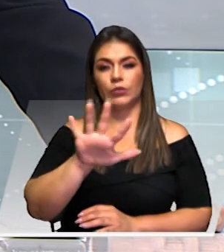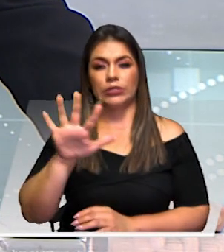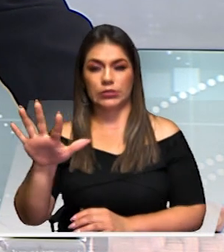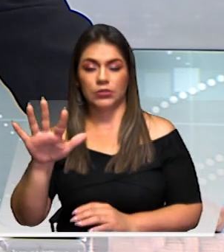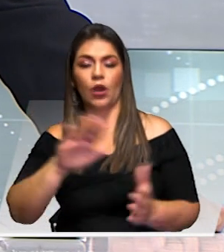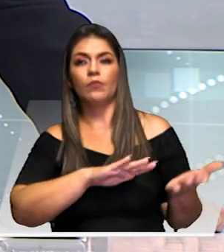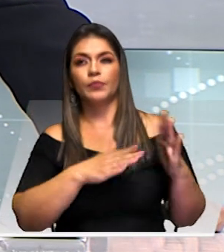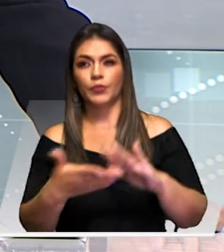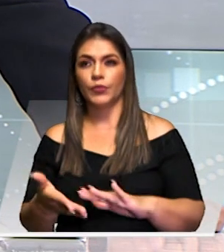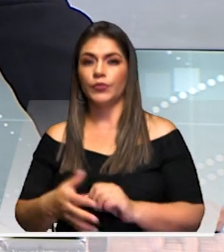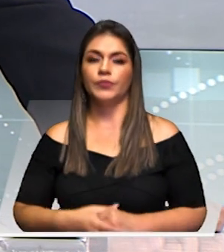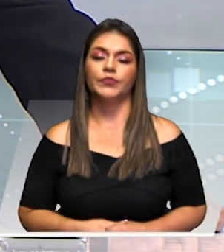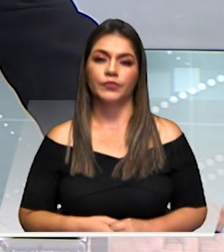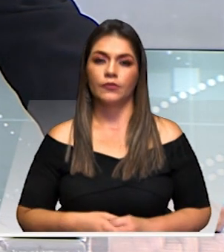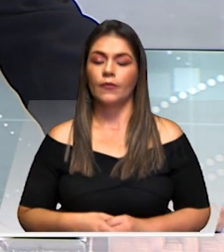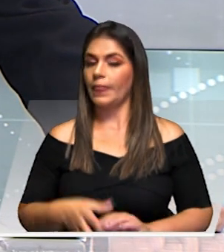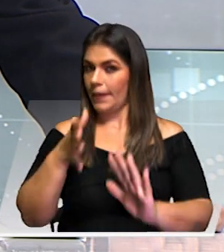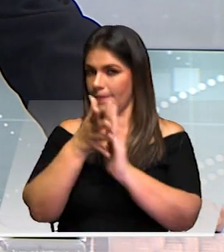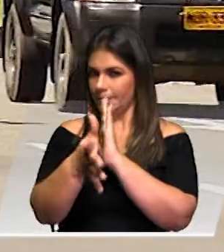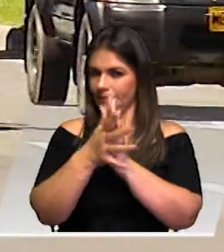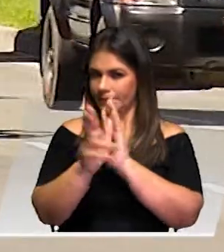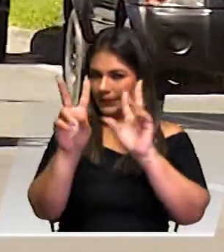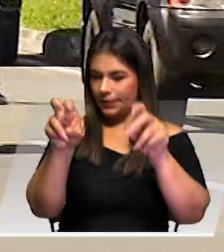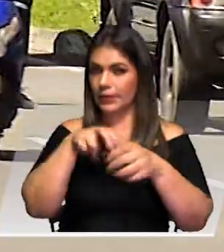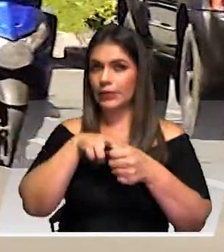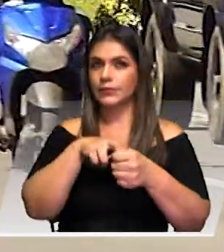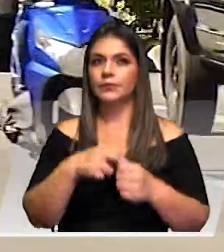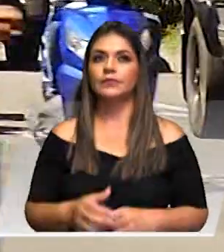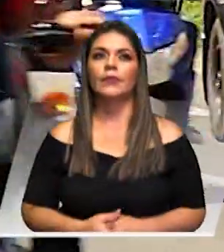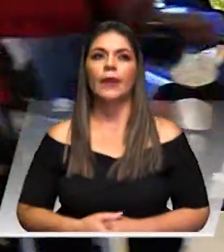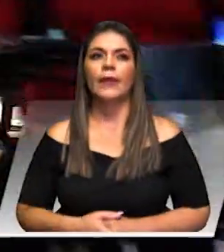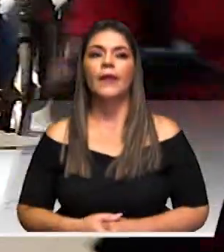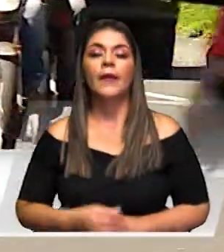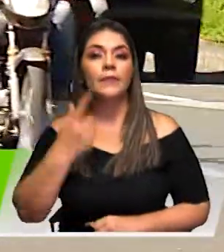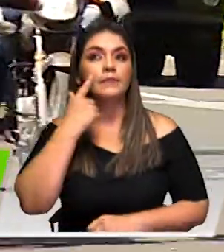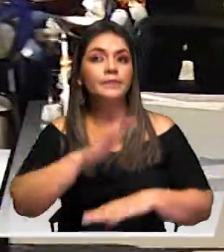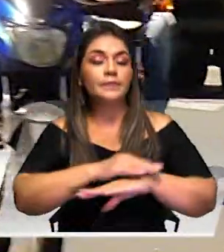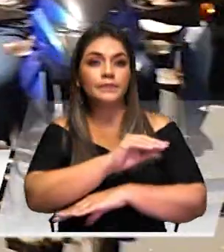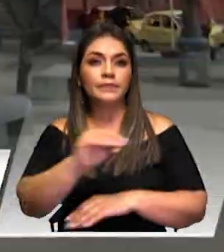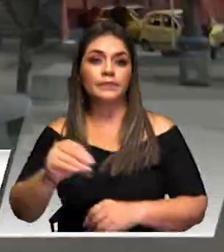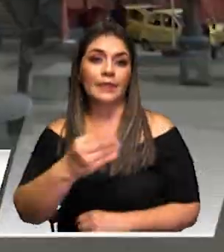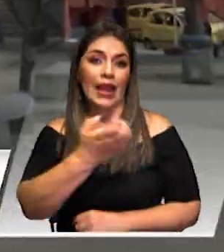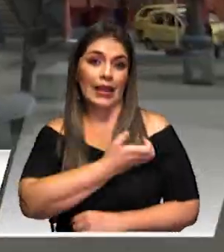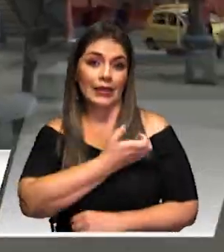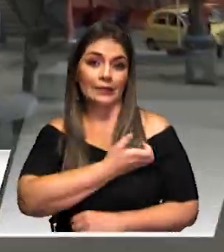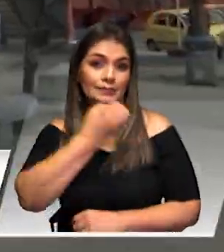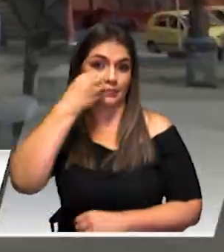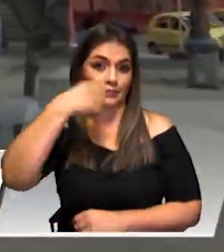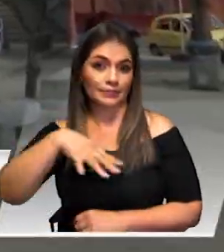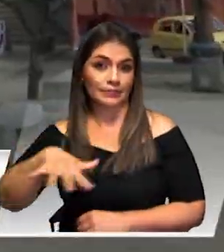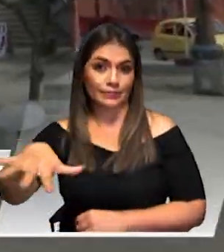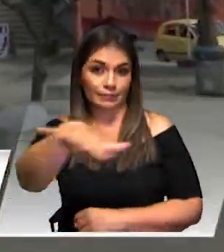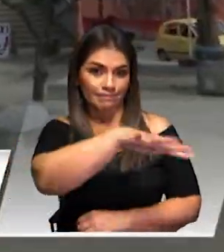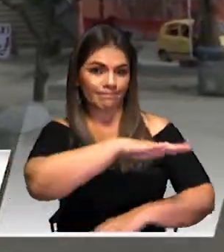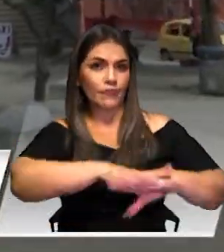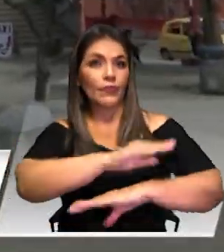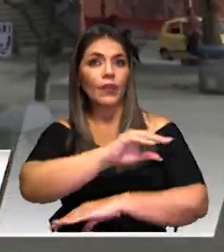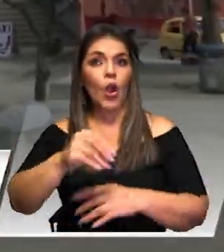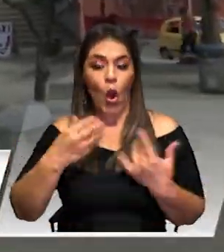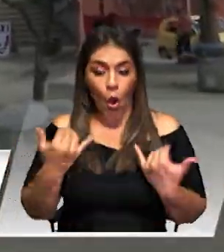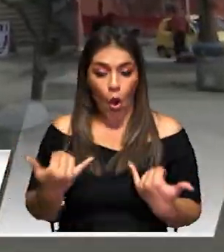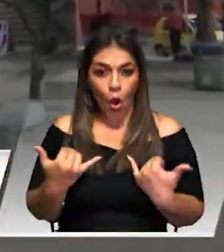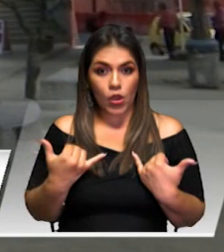Ahora información de movilidad muy importante para toda la comunidad. Mucha atención, conductores. La alcaldía de Envigado anunció que desde esta noche a las